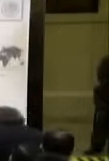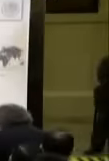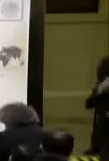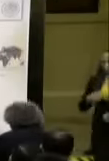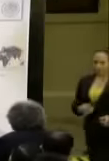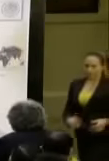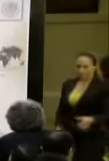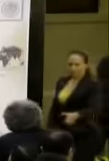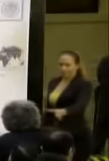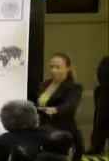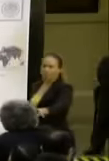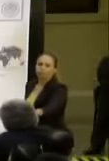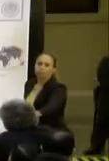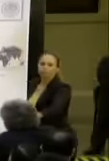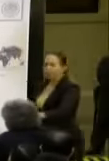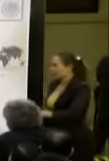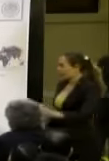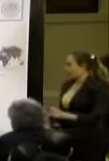Gracias.